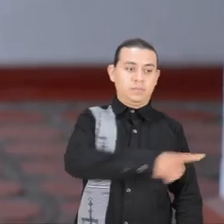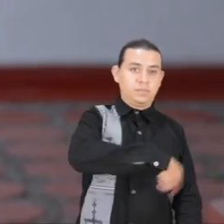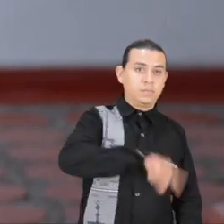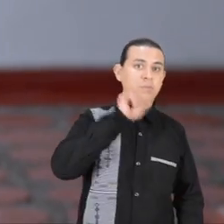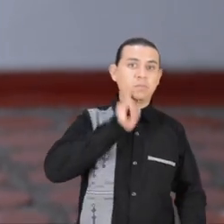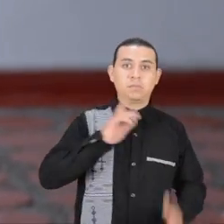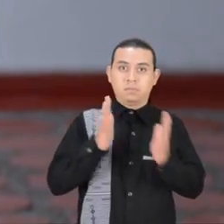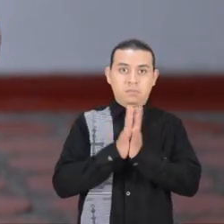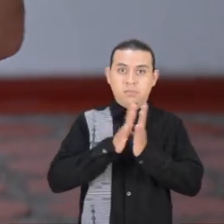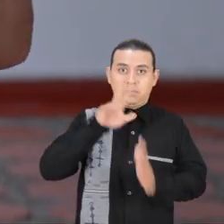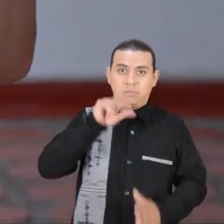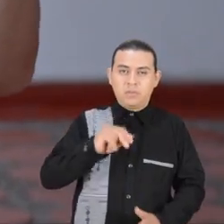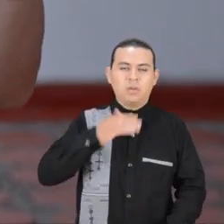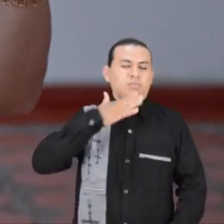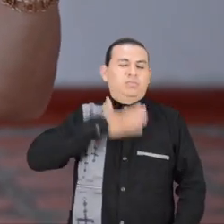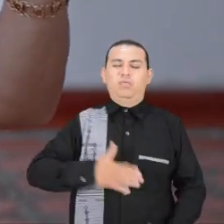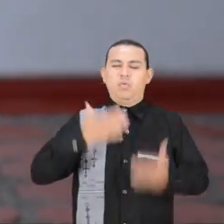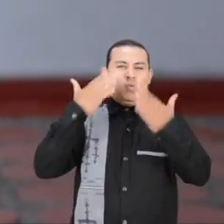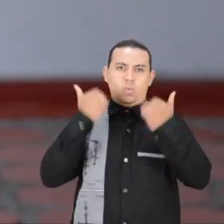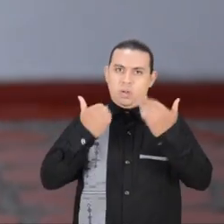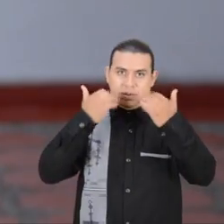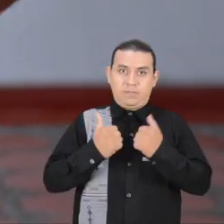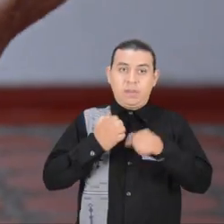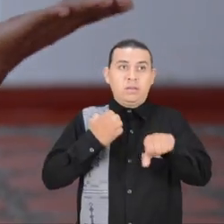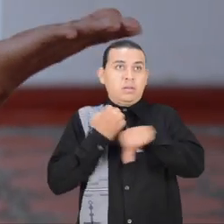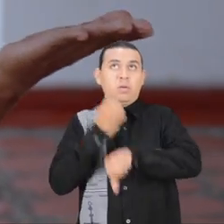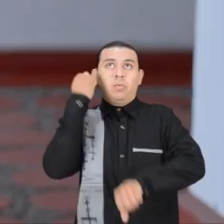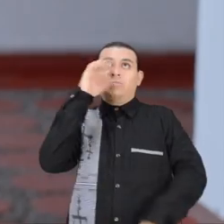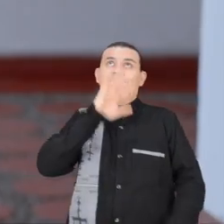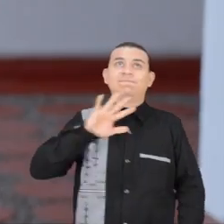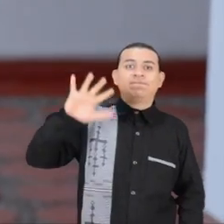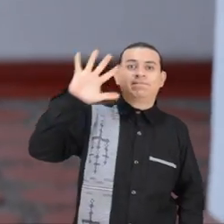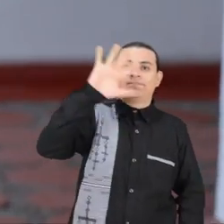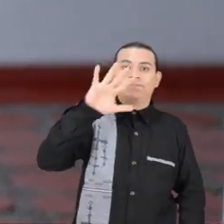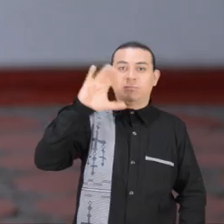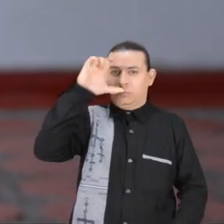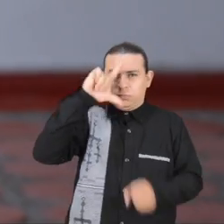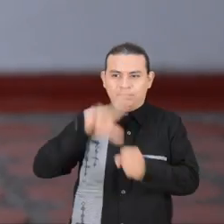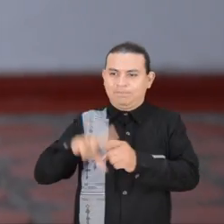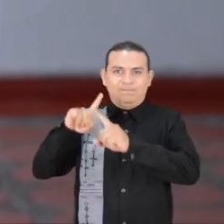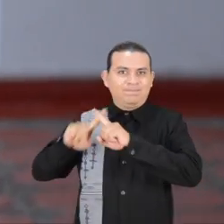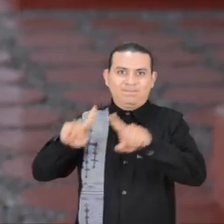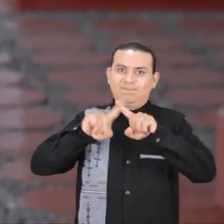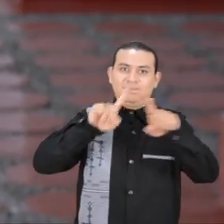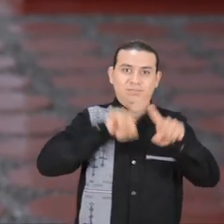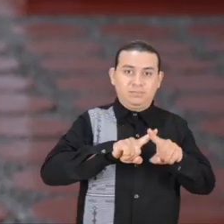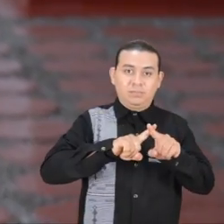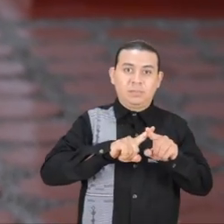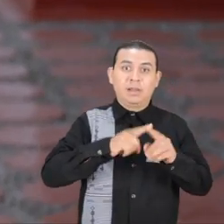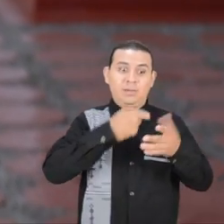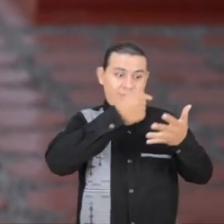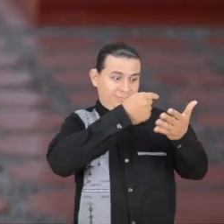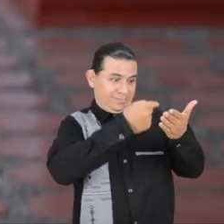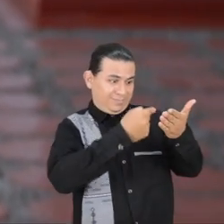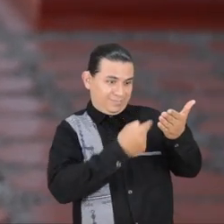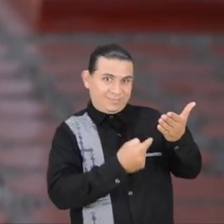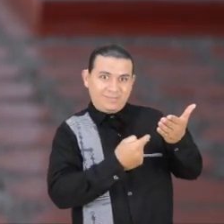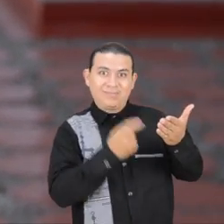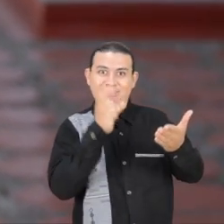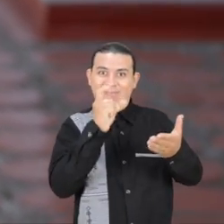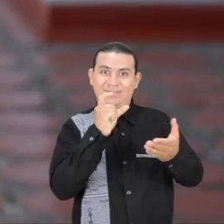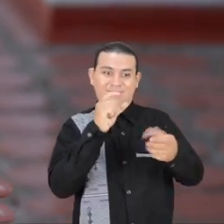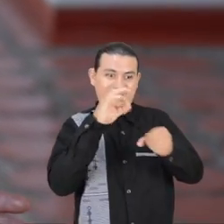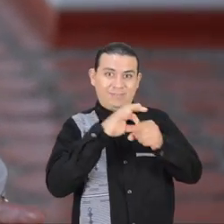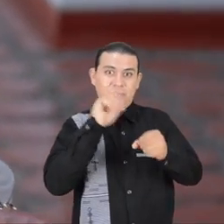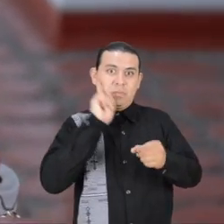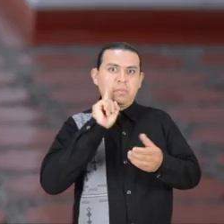sin mujeres no hay democracia somos oaxaca somos interculturalidad somos mayoría en